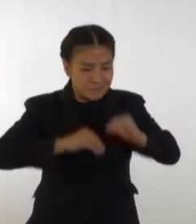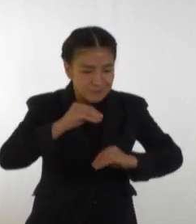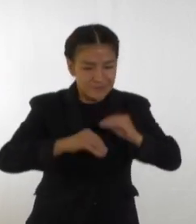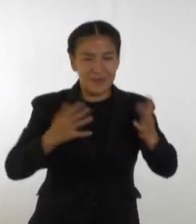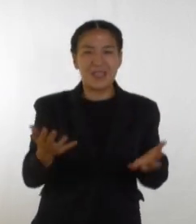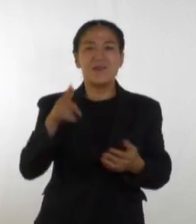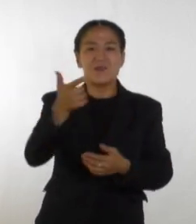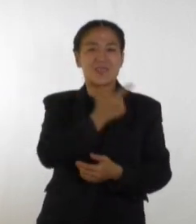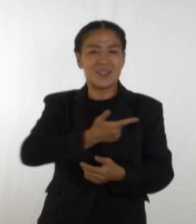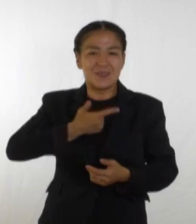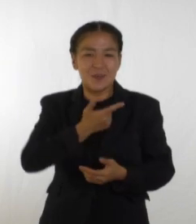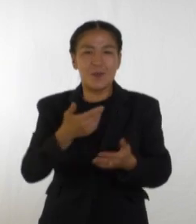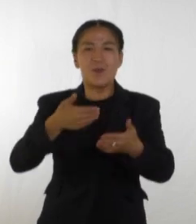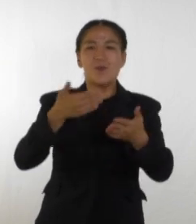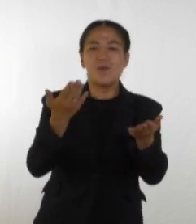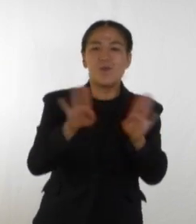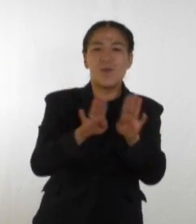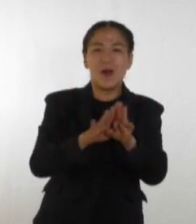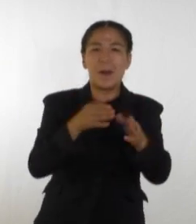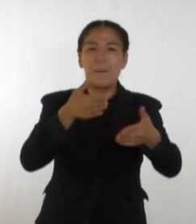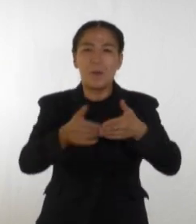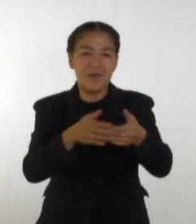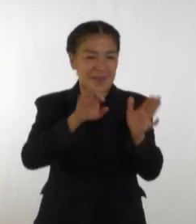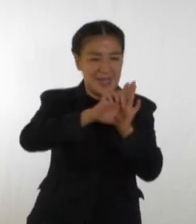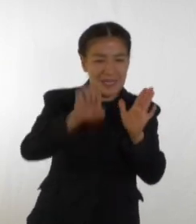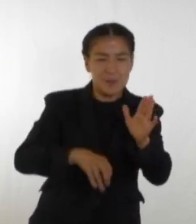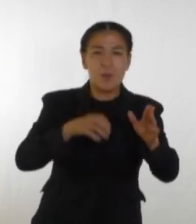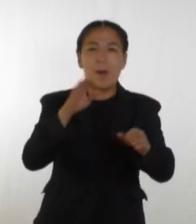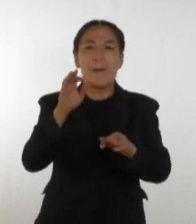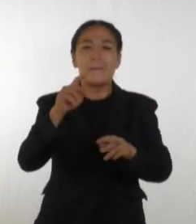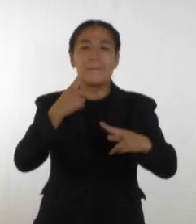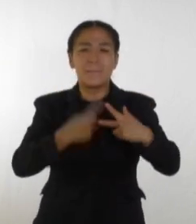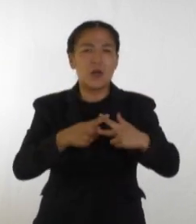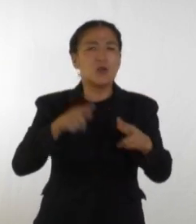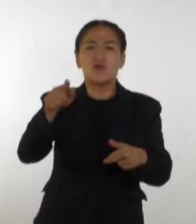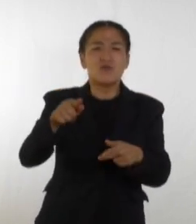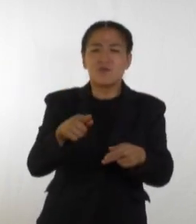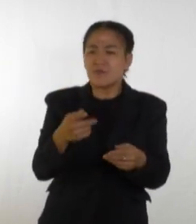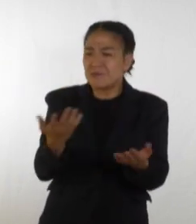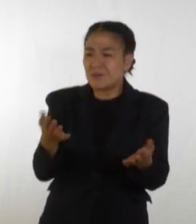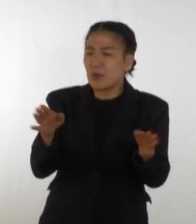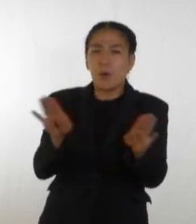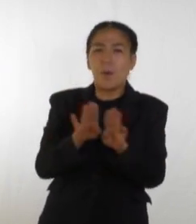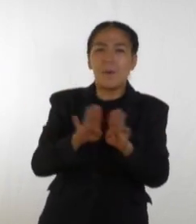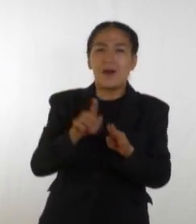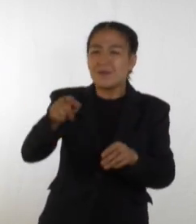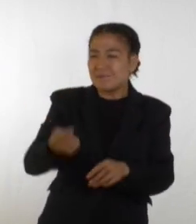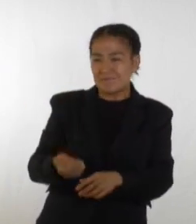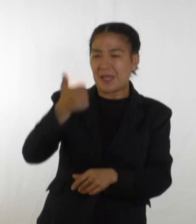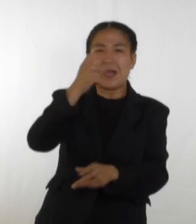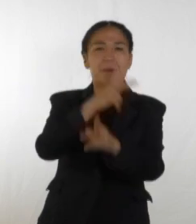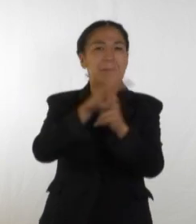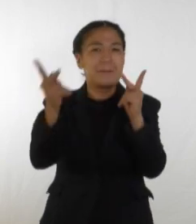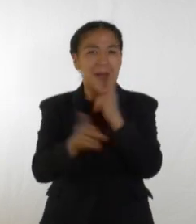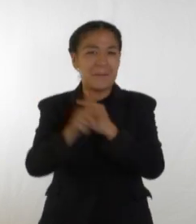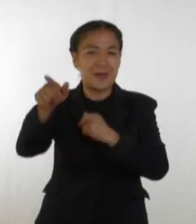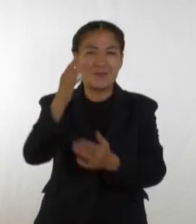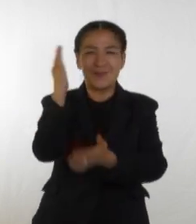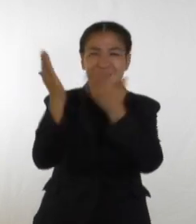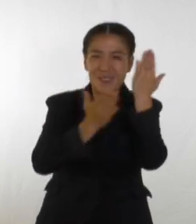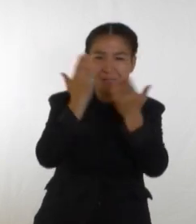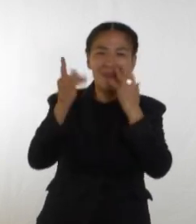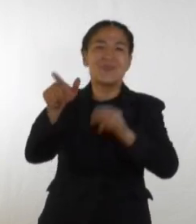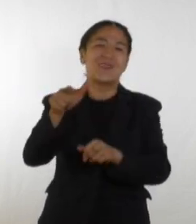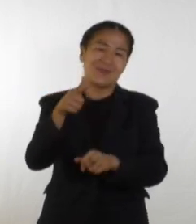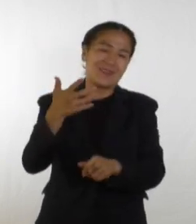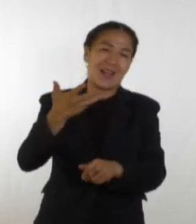fenómenos y que le encanta hacer modelos matemáticos. ¿De dónde surgió esta pasión cuando usted estaba en la preparatoria, por ejemplo,